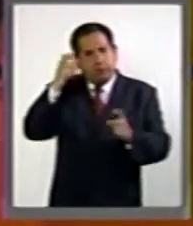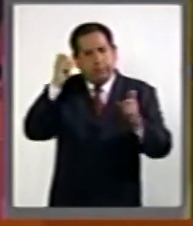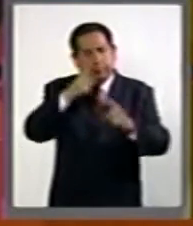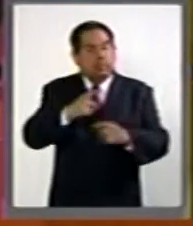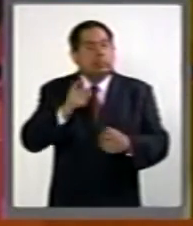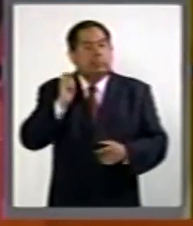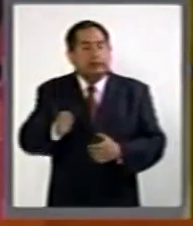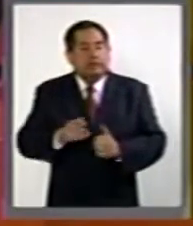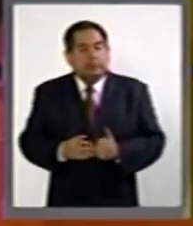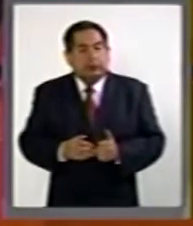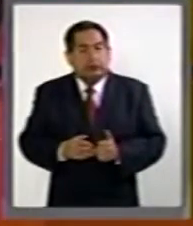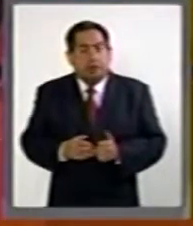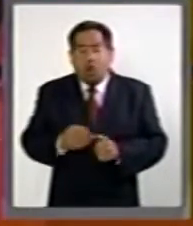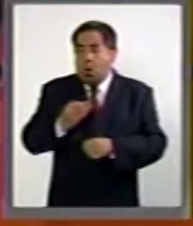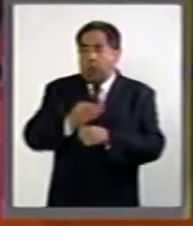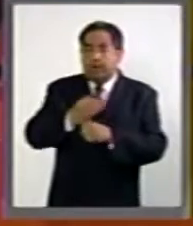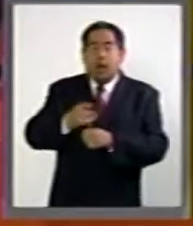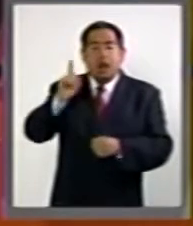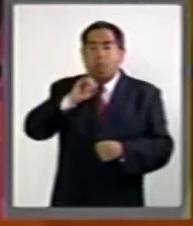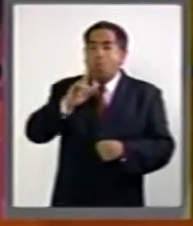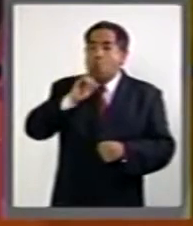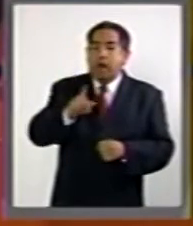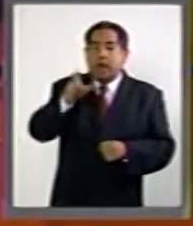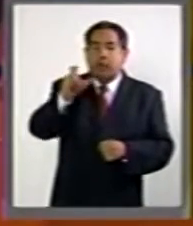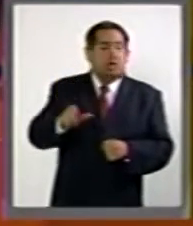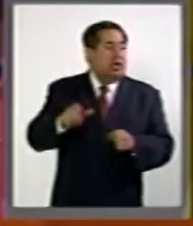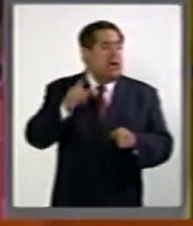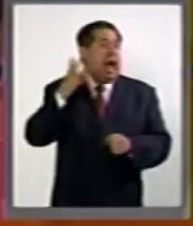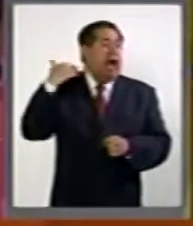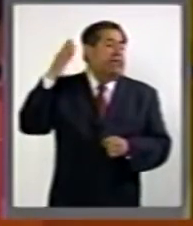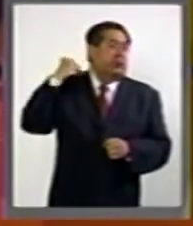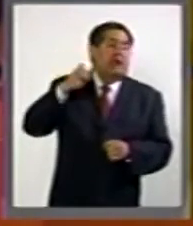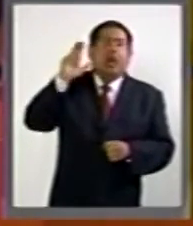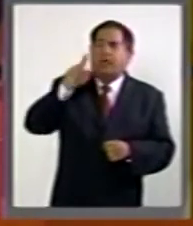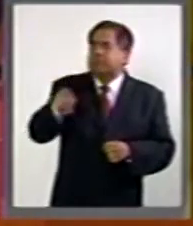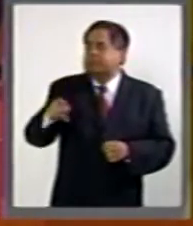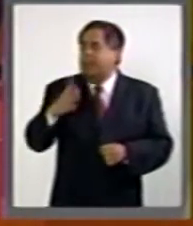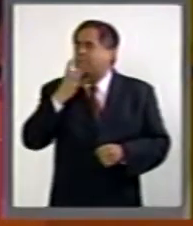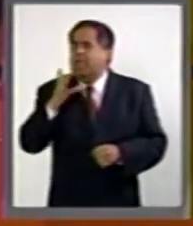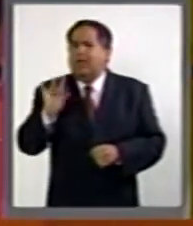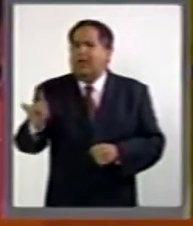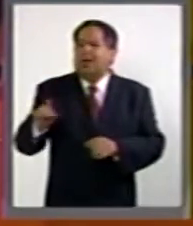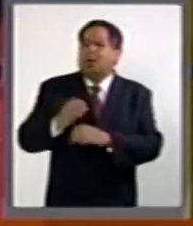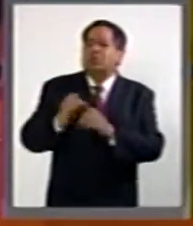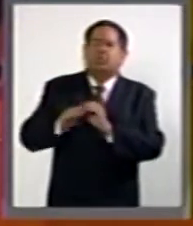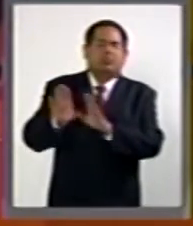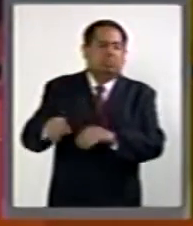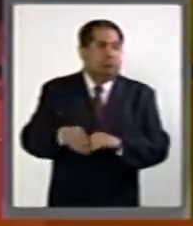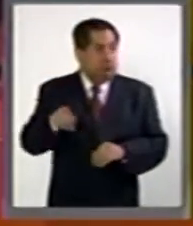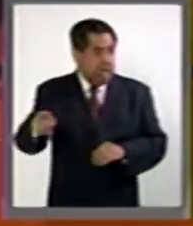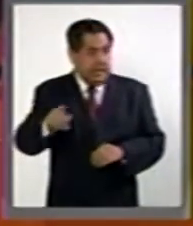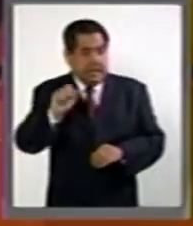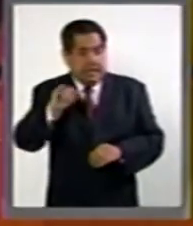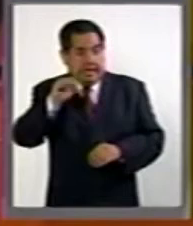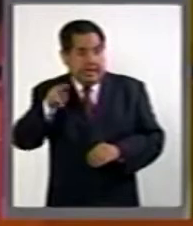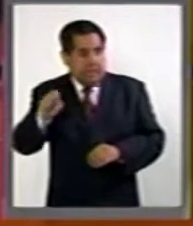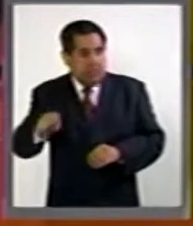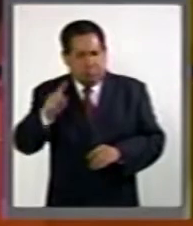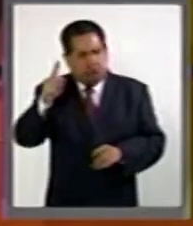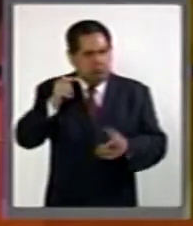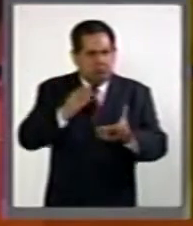en donde la mujer solamente era un objeto de decoración y doña Juana de Asbaje trascendió su